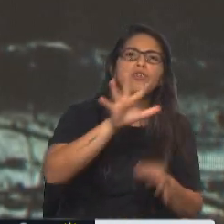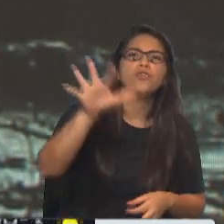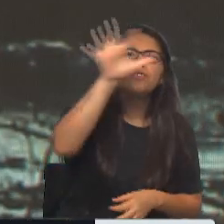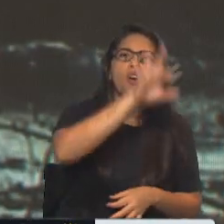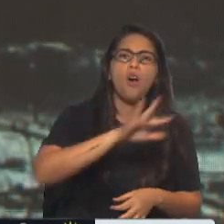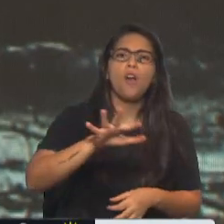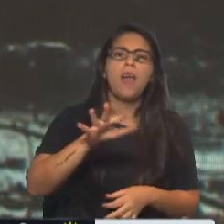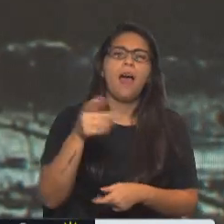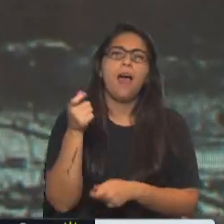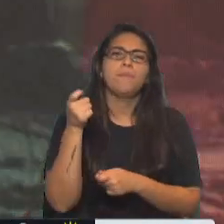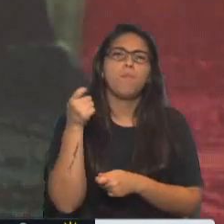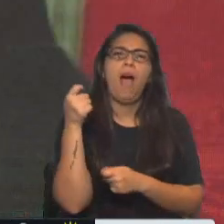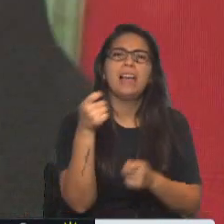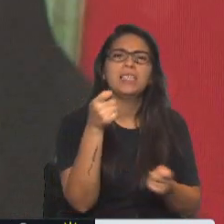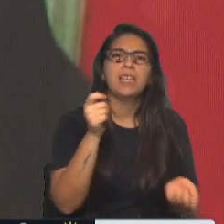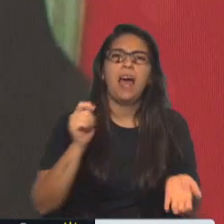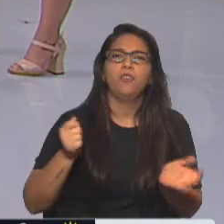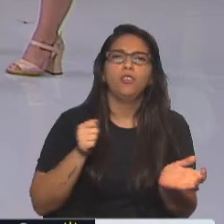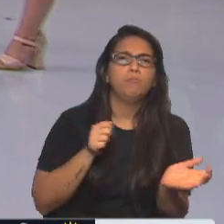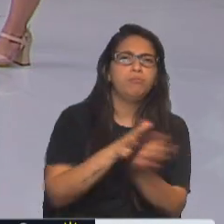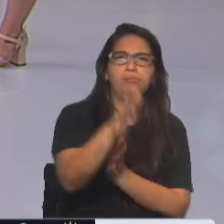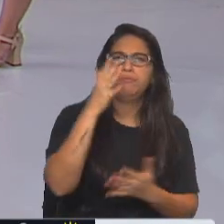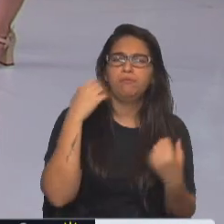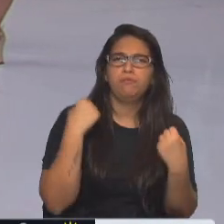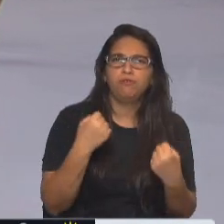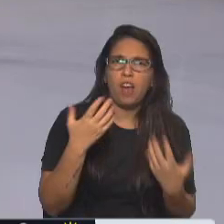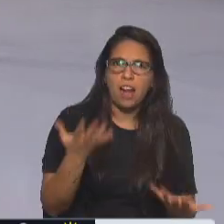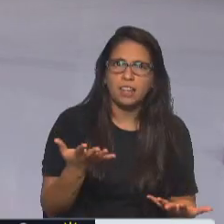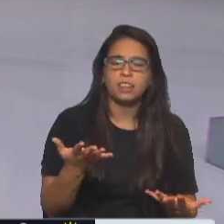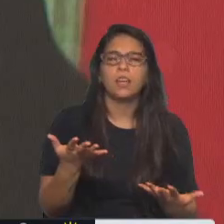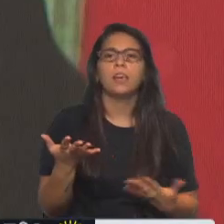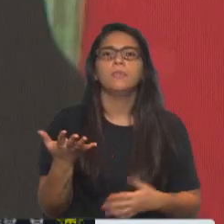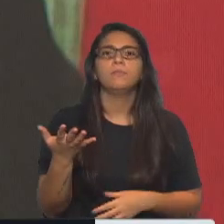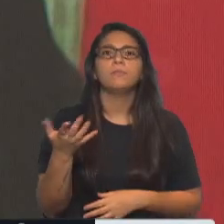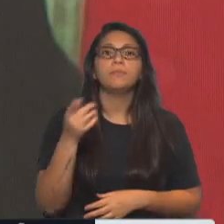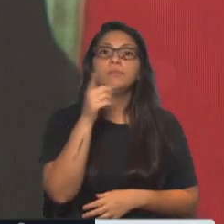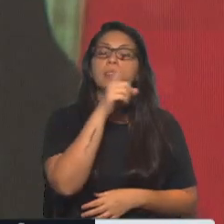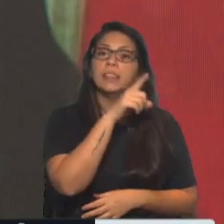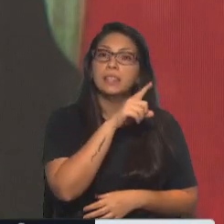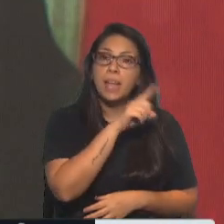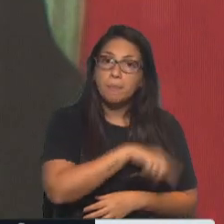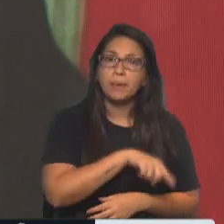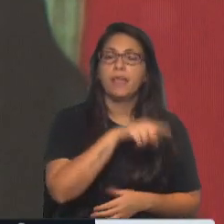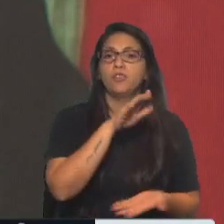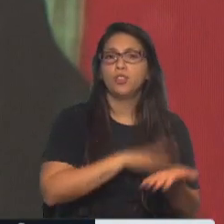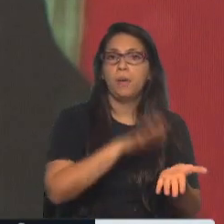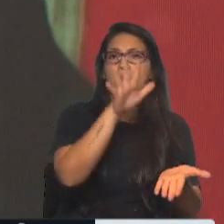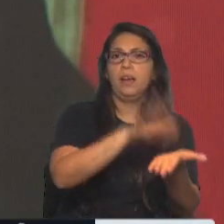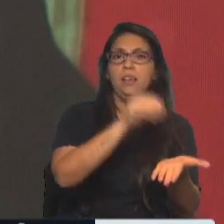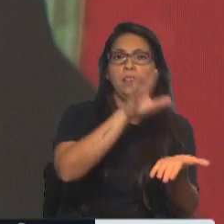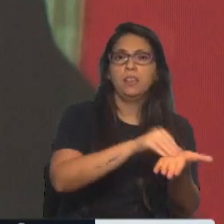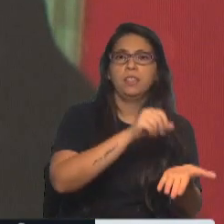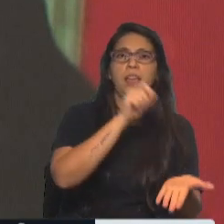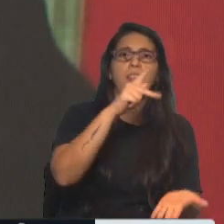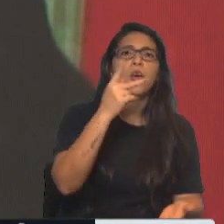por tener un porcentaje de rusoparlantes muy importantes, y bueno, y por supuesto lo que tiene que ver con el territorio también de